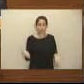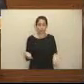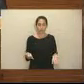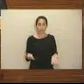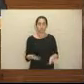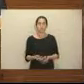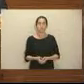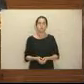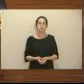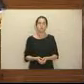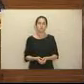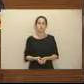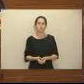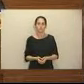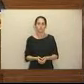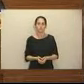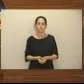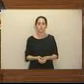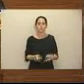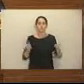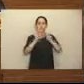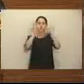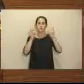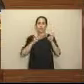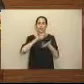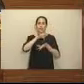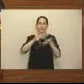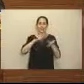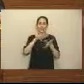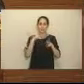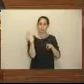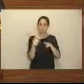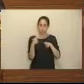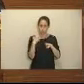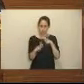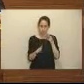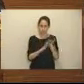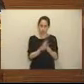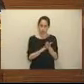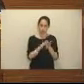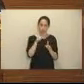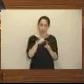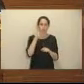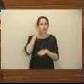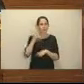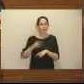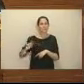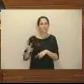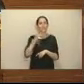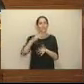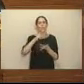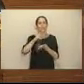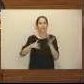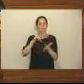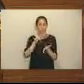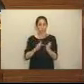En cuanto a la cuestión de la crisis política, es cierto, era la segunda crisis a la que usted hacía referencia al